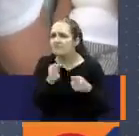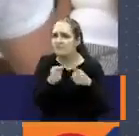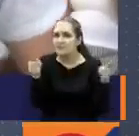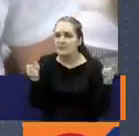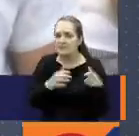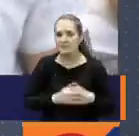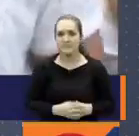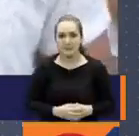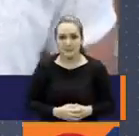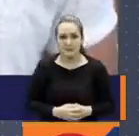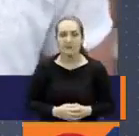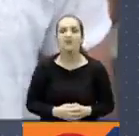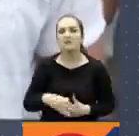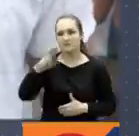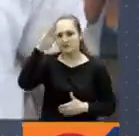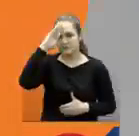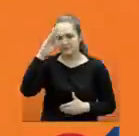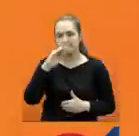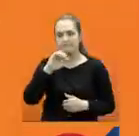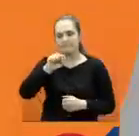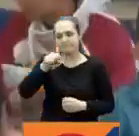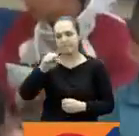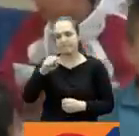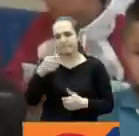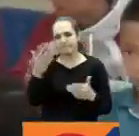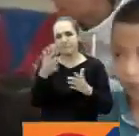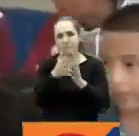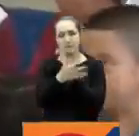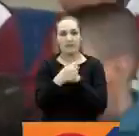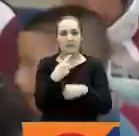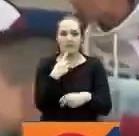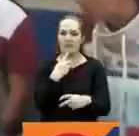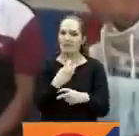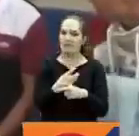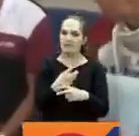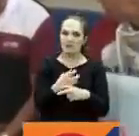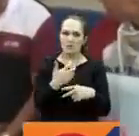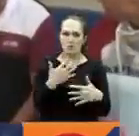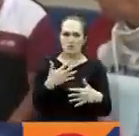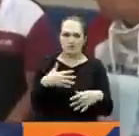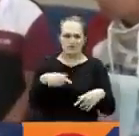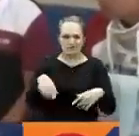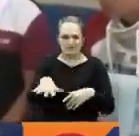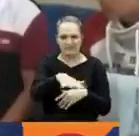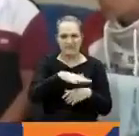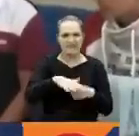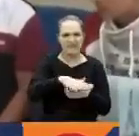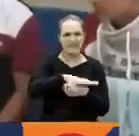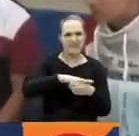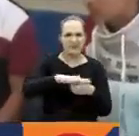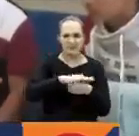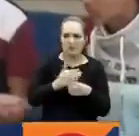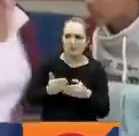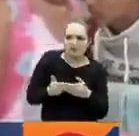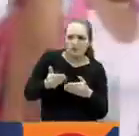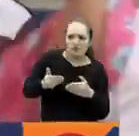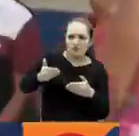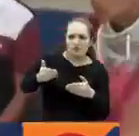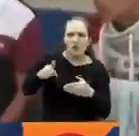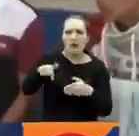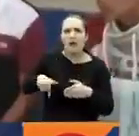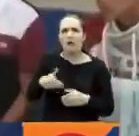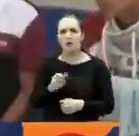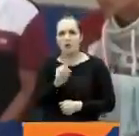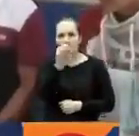jose fernando y televidente sí señor es compleja la situación en la que se viene viviendo desde hace algunos días a quienes municipio de argelia en el sur del departamento